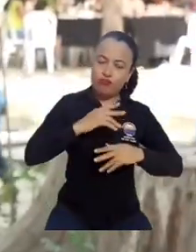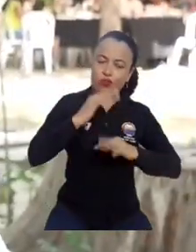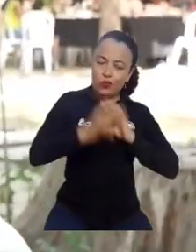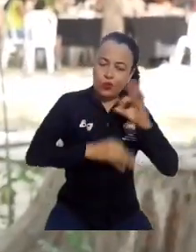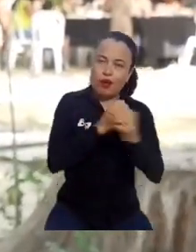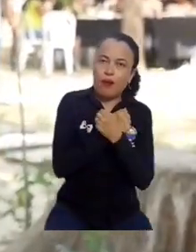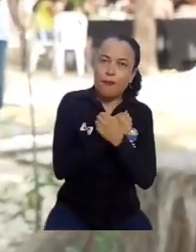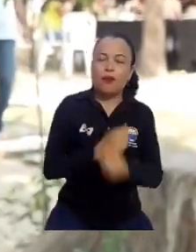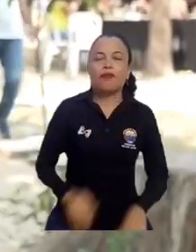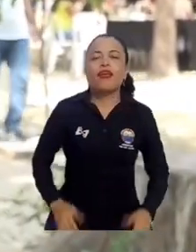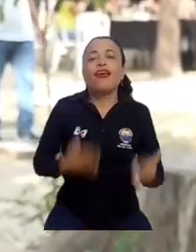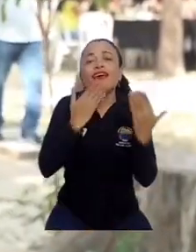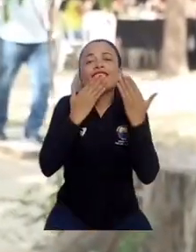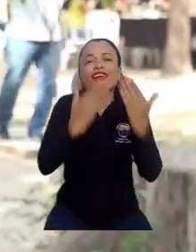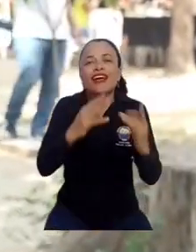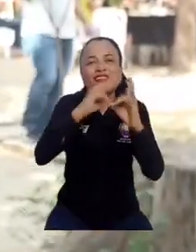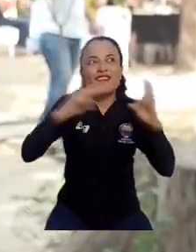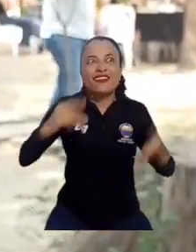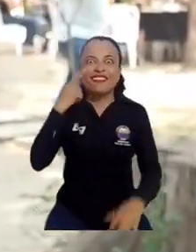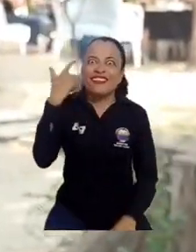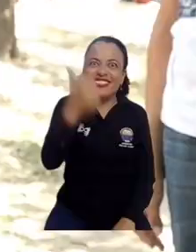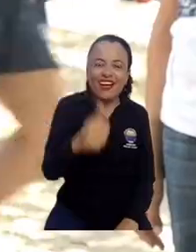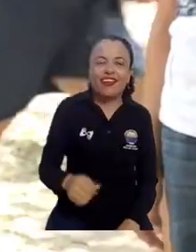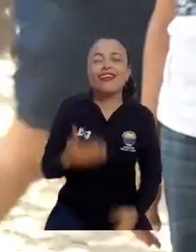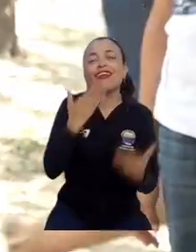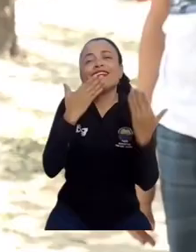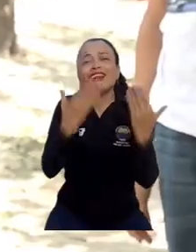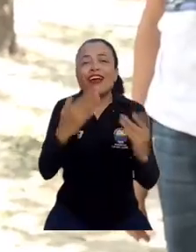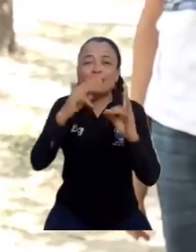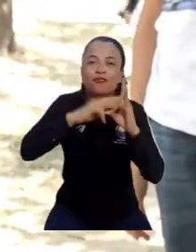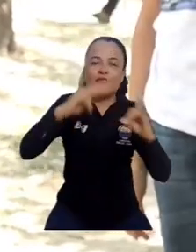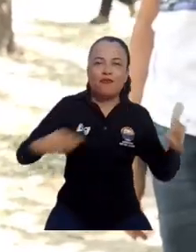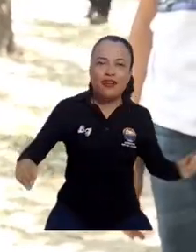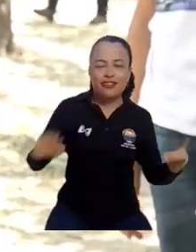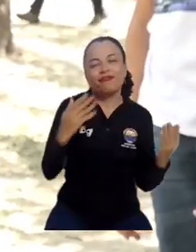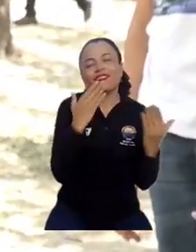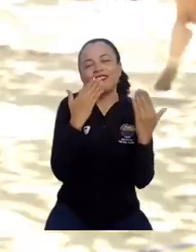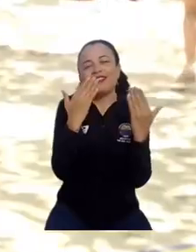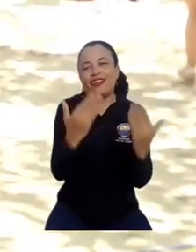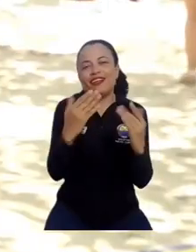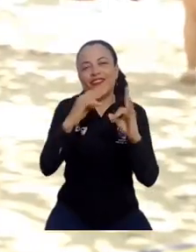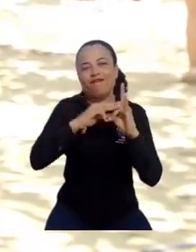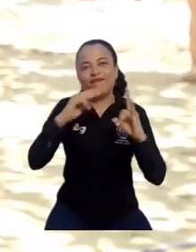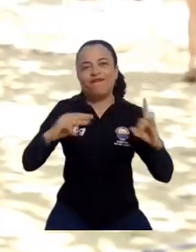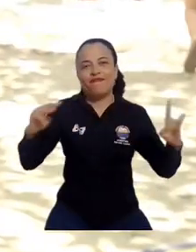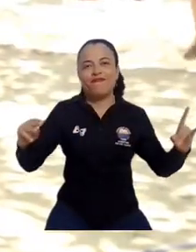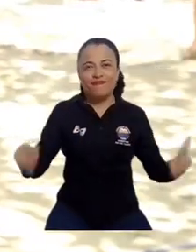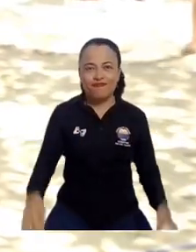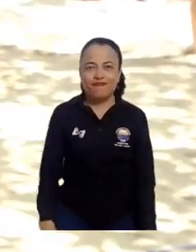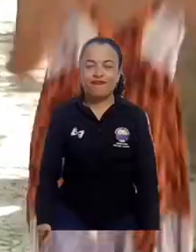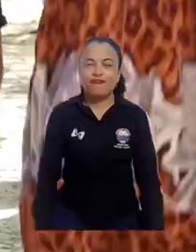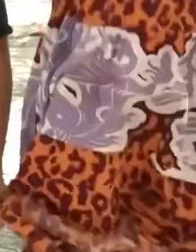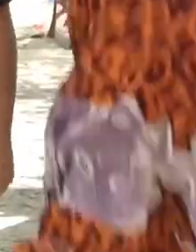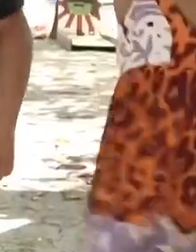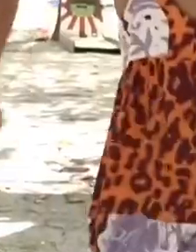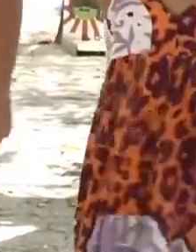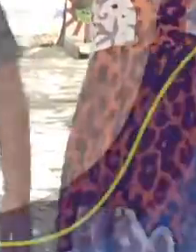¡Gracias, UniMagdalena! ¡Eres lo más chévere que he conocido! ¡Gracias, UniMagdalena! ¡Gracias,